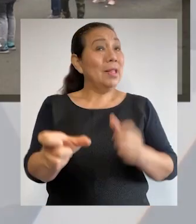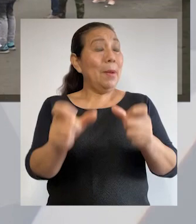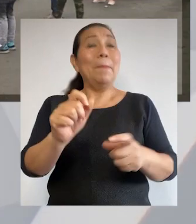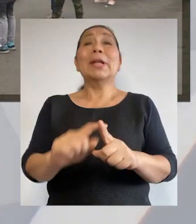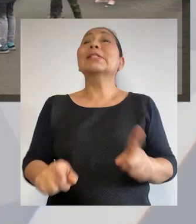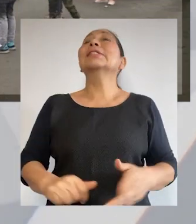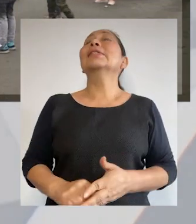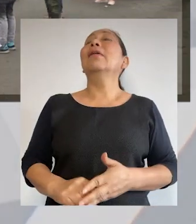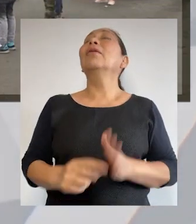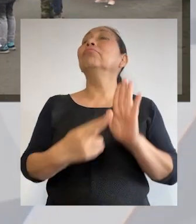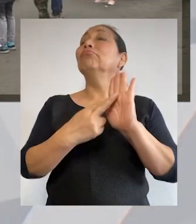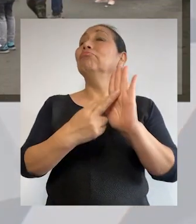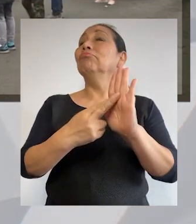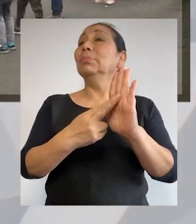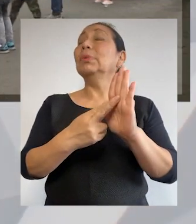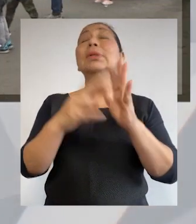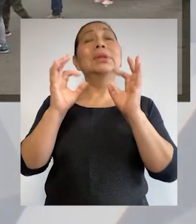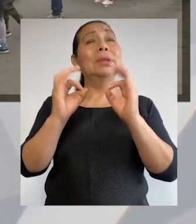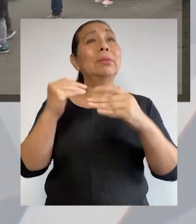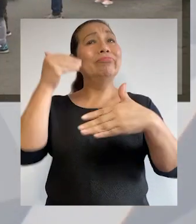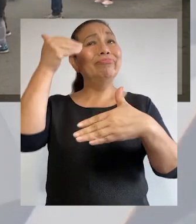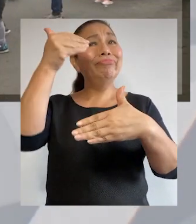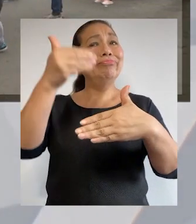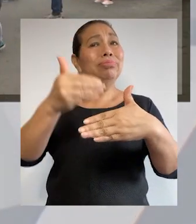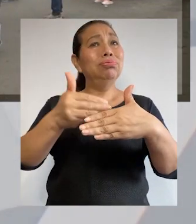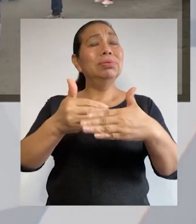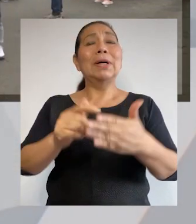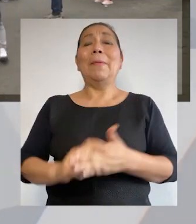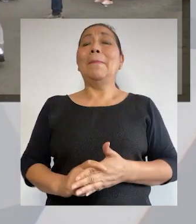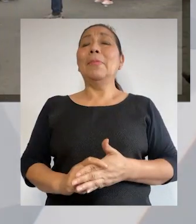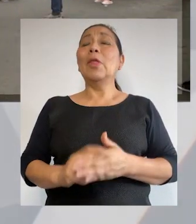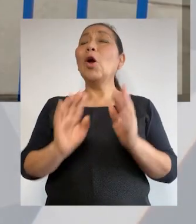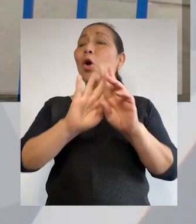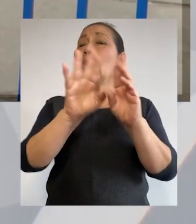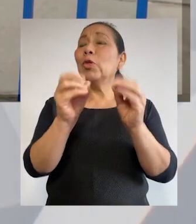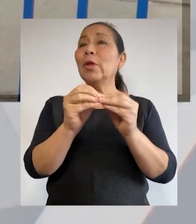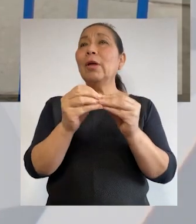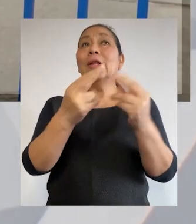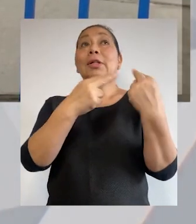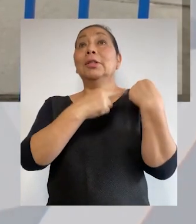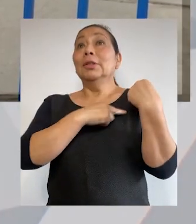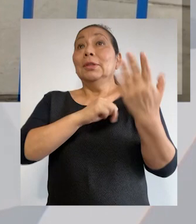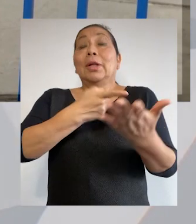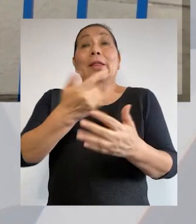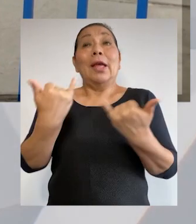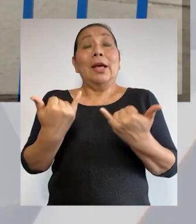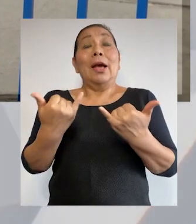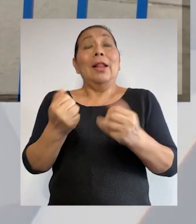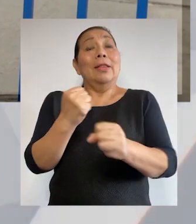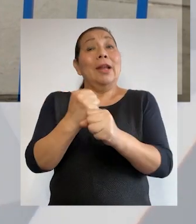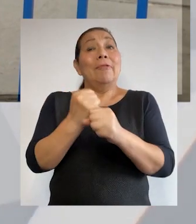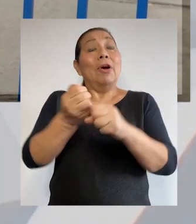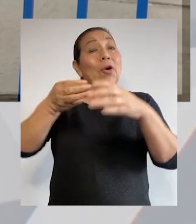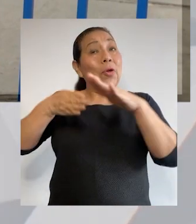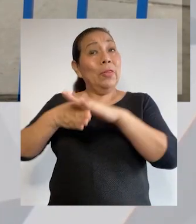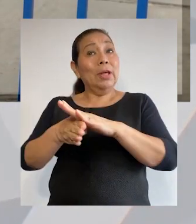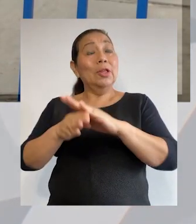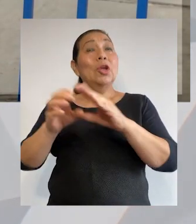sino también ha representado Llamkanayku wasipi llamkachinaykutapas hipancharunmi. esfuerzo institucional con toda